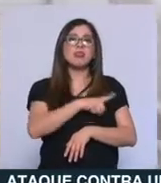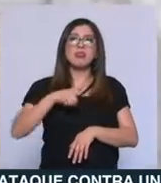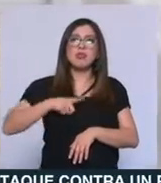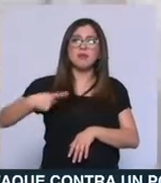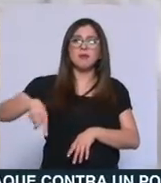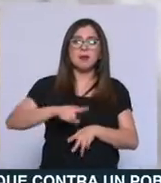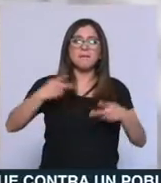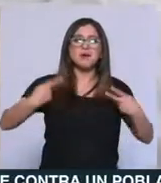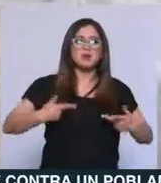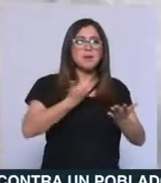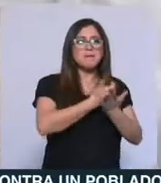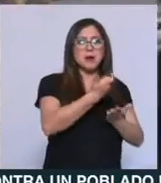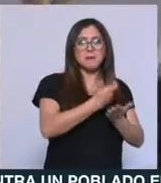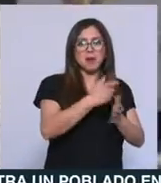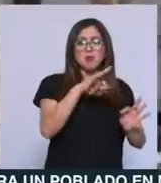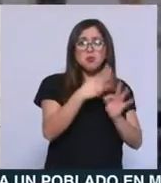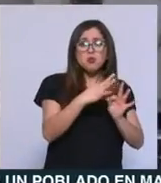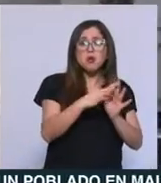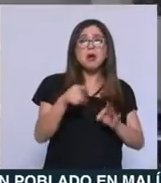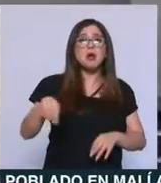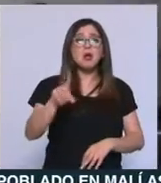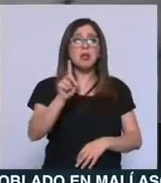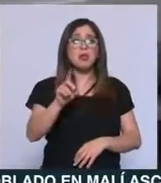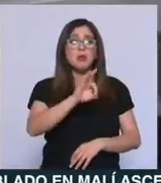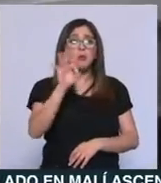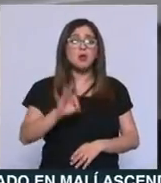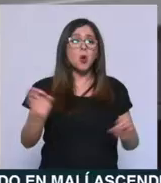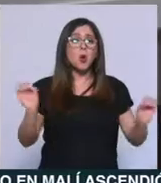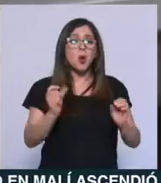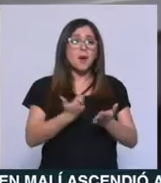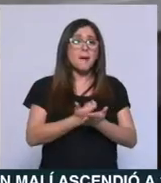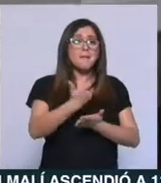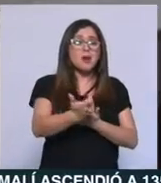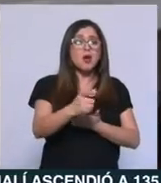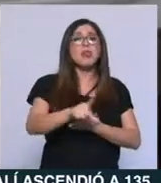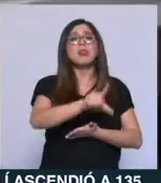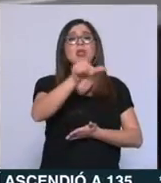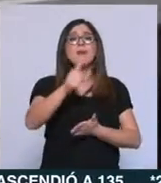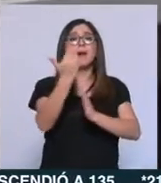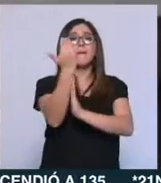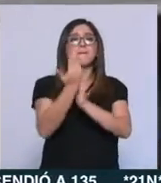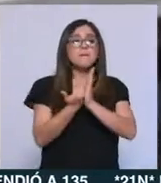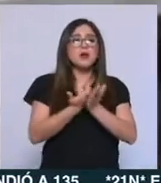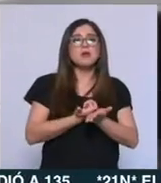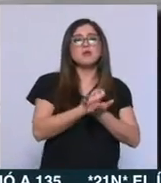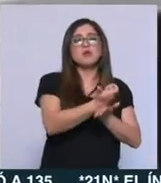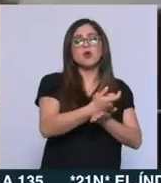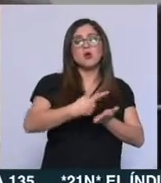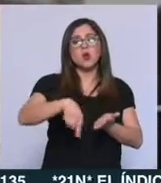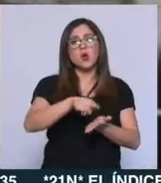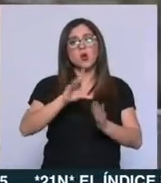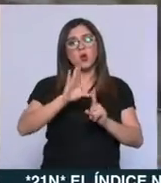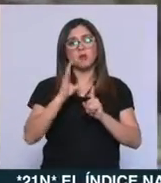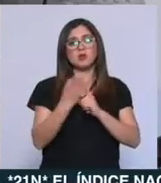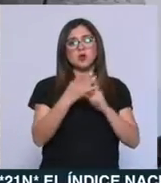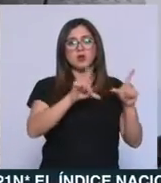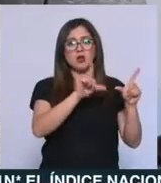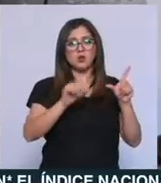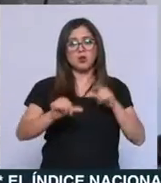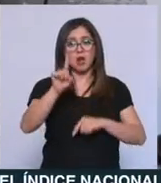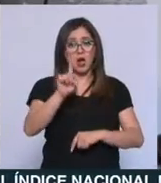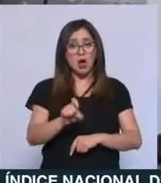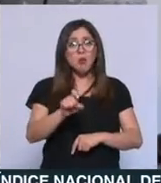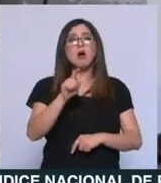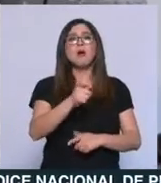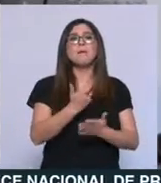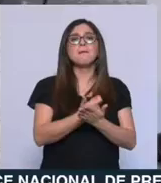puntualmente. 30% no lo hace. Esto aunado a la reducción de presupuesto para la Comisión Nacional del Agua, que este año